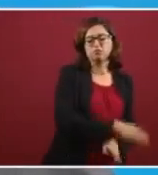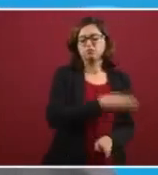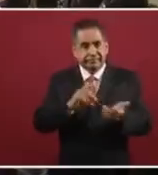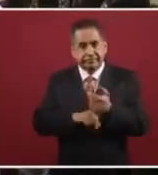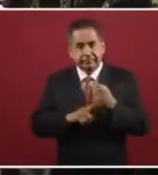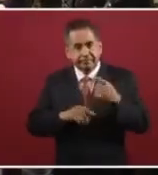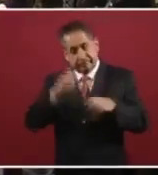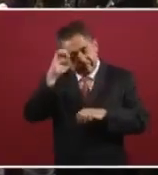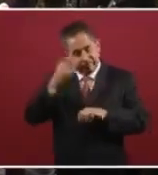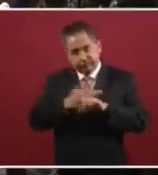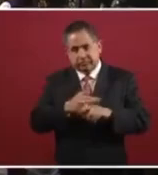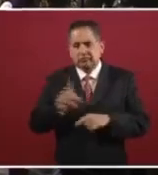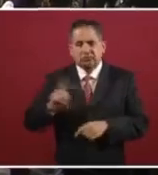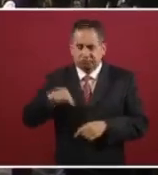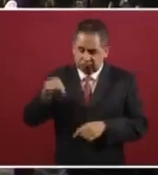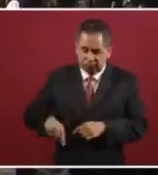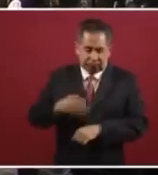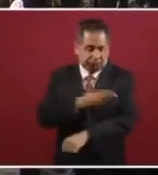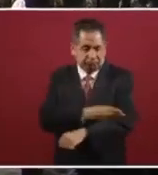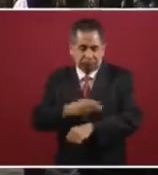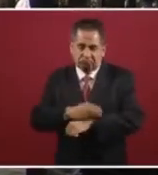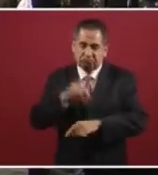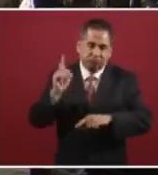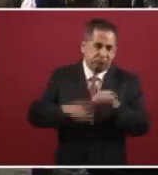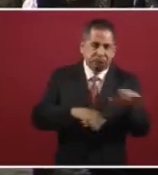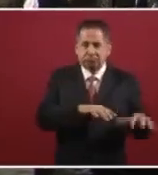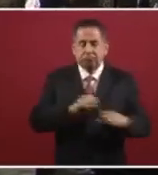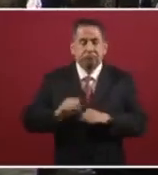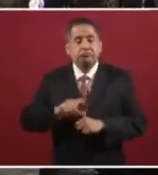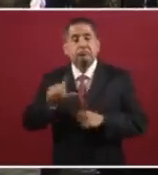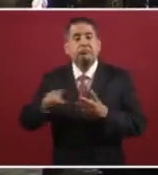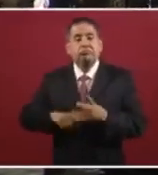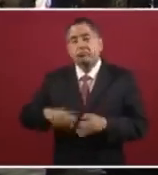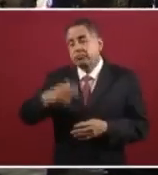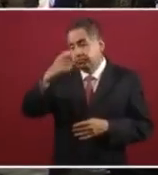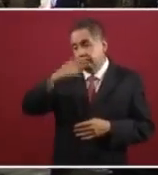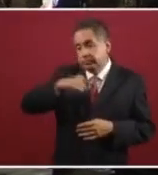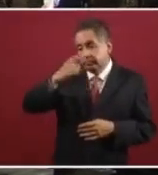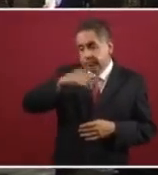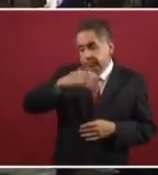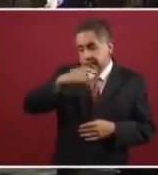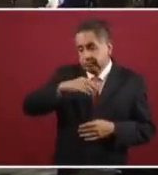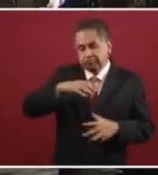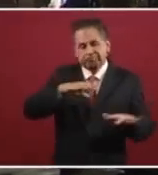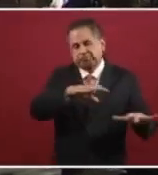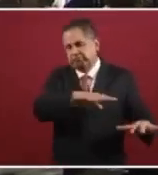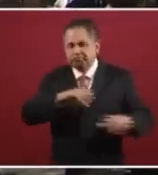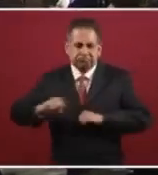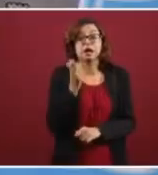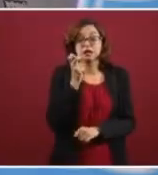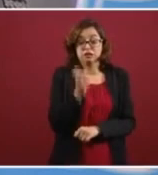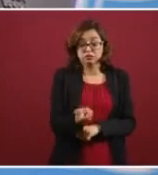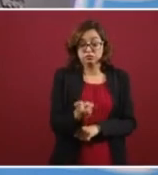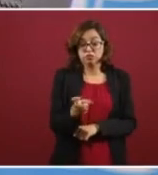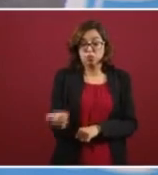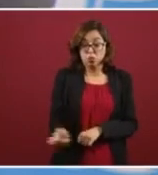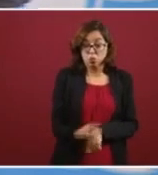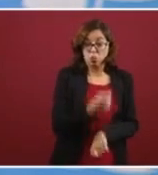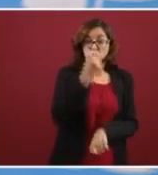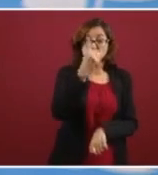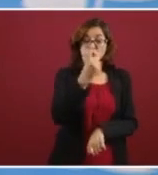post-neoliberal. Debemos de rechazar el que se imponga